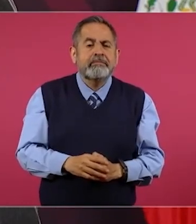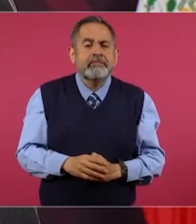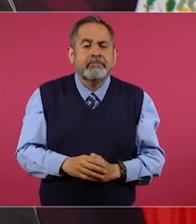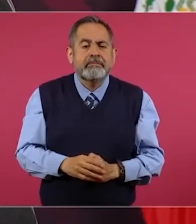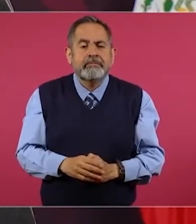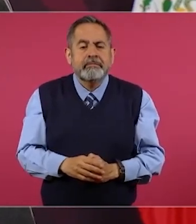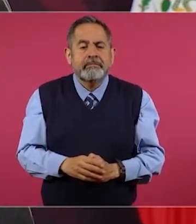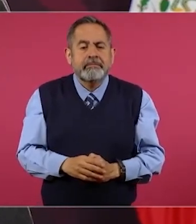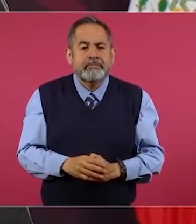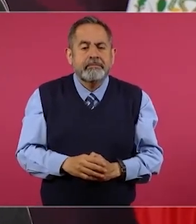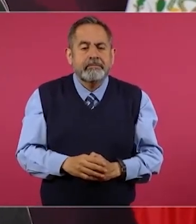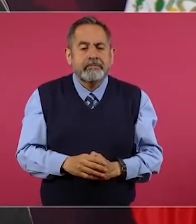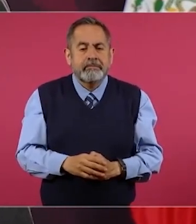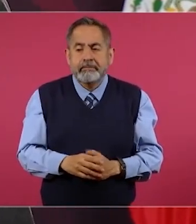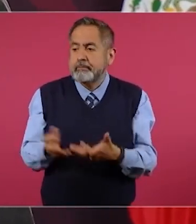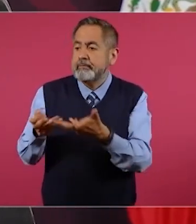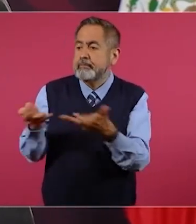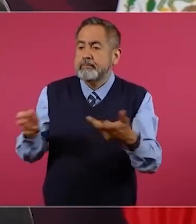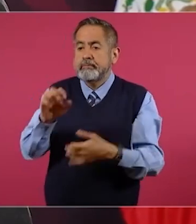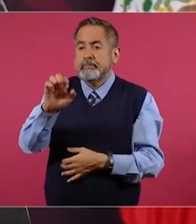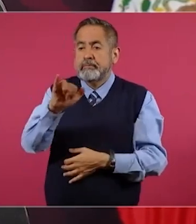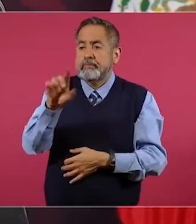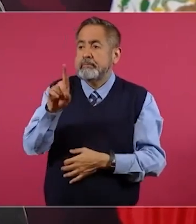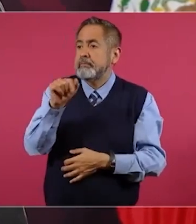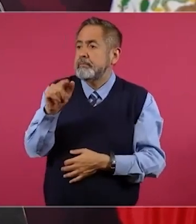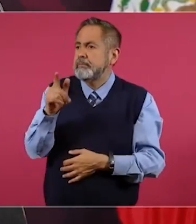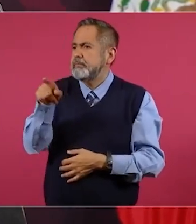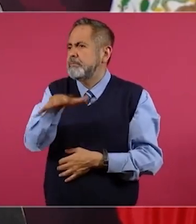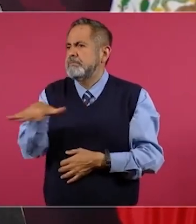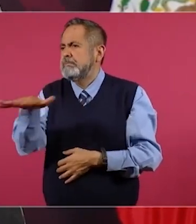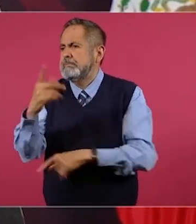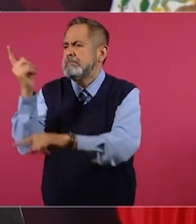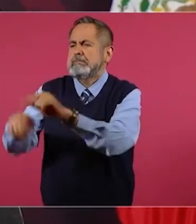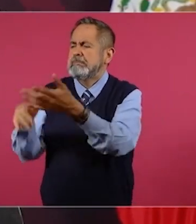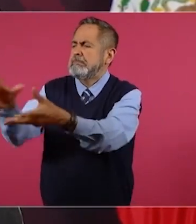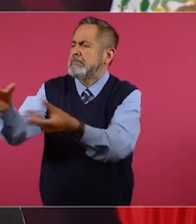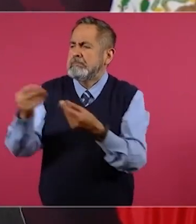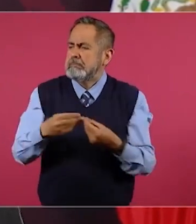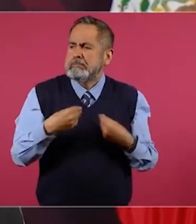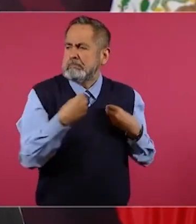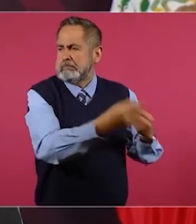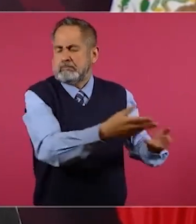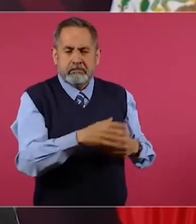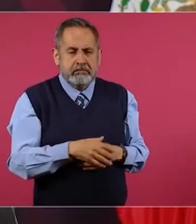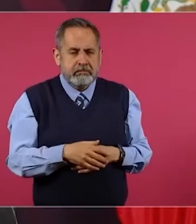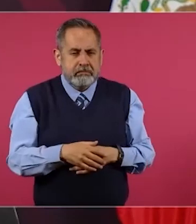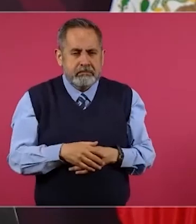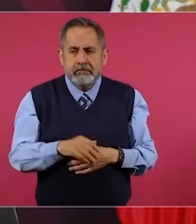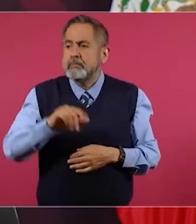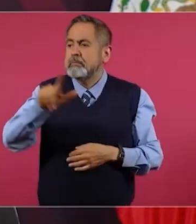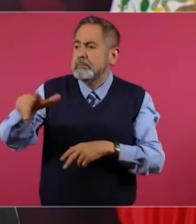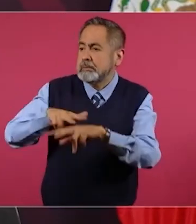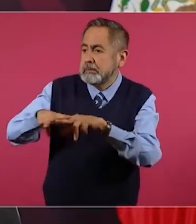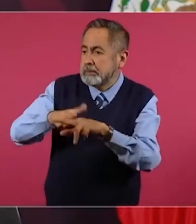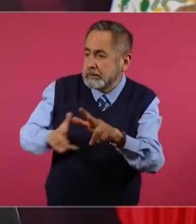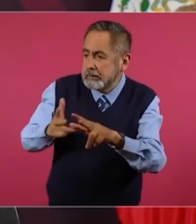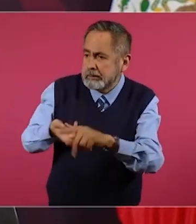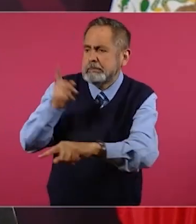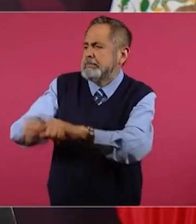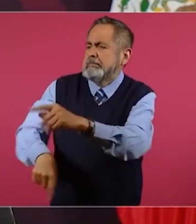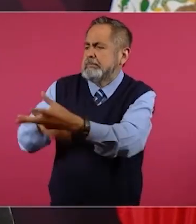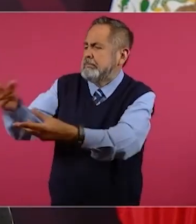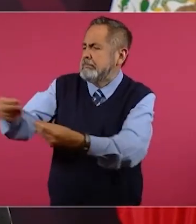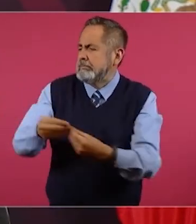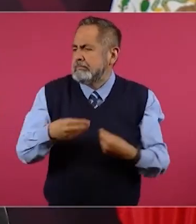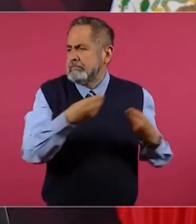No nos ha pasado lo que sucedió desde Echeverría, López Portillo, Salinas, Zedillo, Fox, Calderón, Peña Nieto, expresó. Expuso que a finales